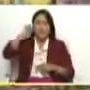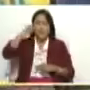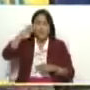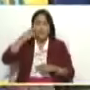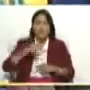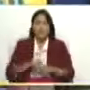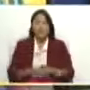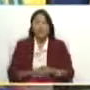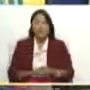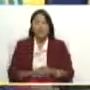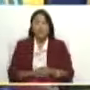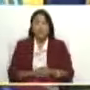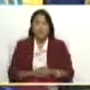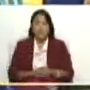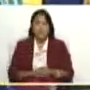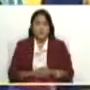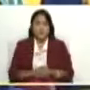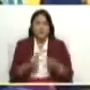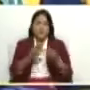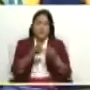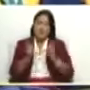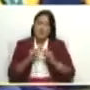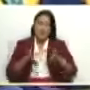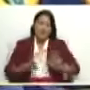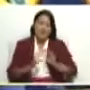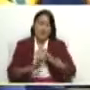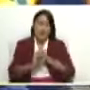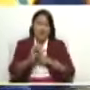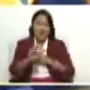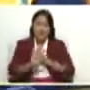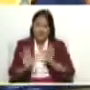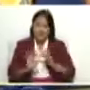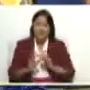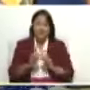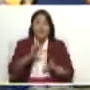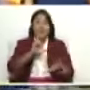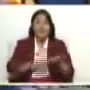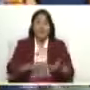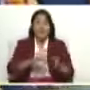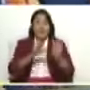recuerdo ninguno de ustedes había nacido en